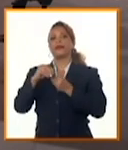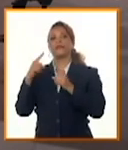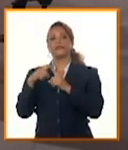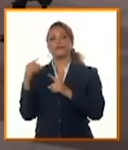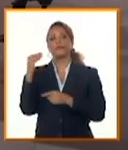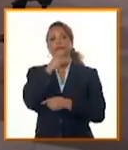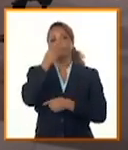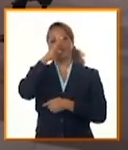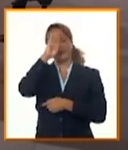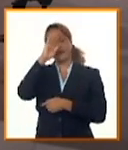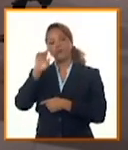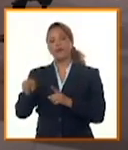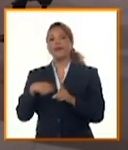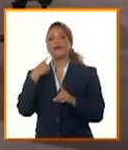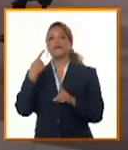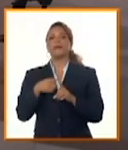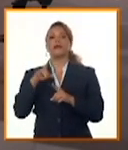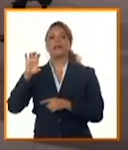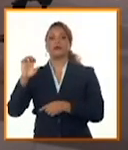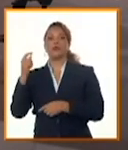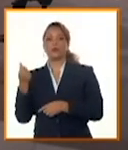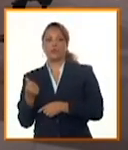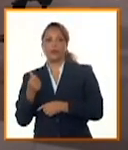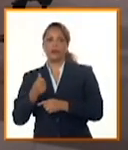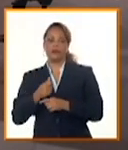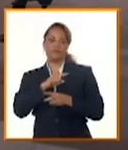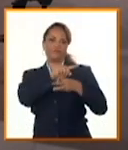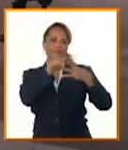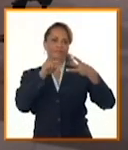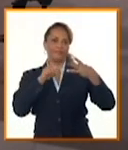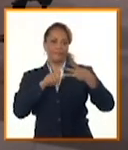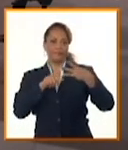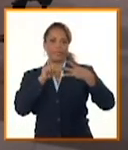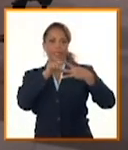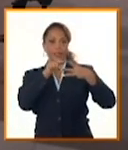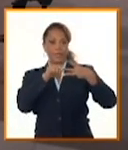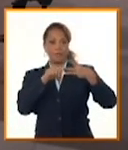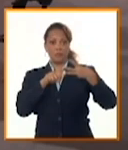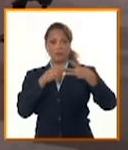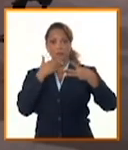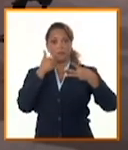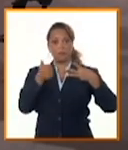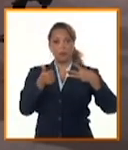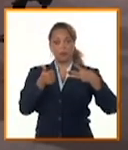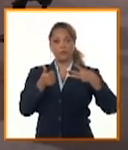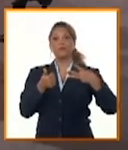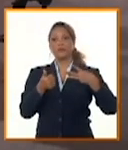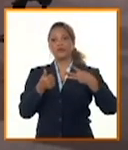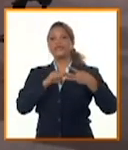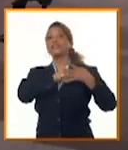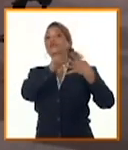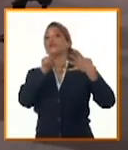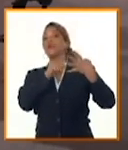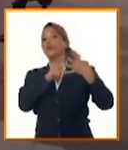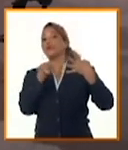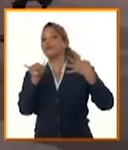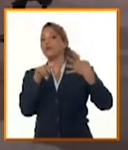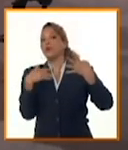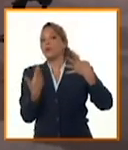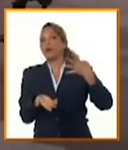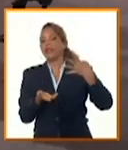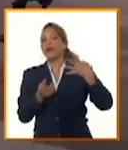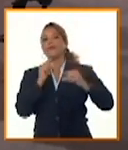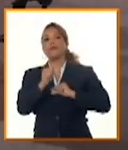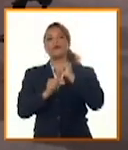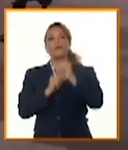y En beneficio también de la economía es decir va en estos tres sentidos lo que se está adaptando Y en un cuarto Es que en la medida que